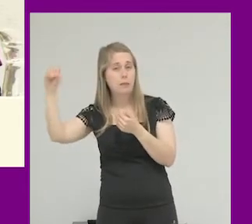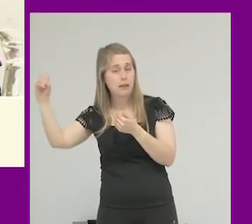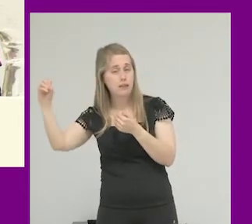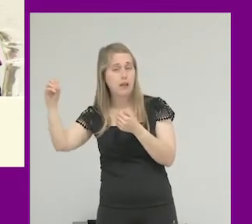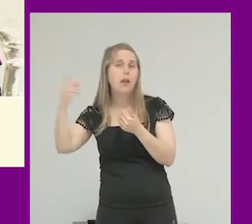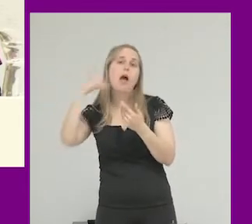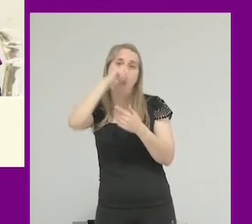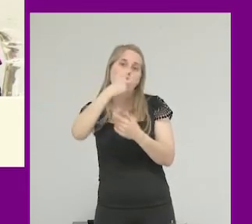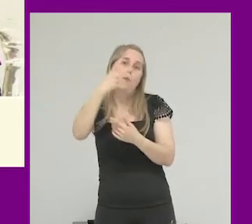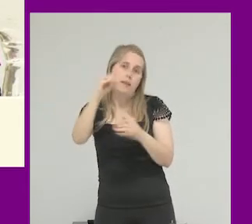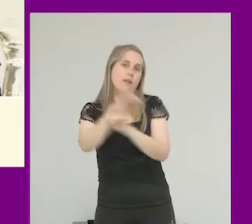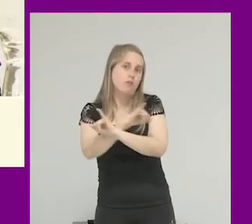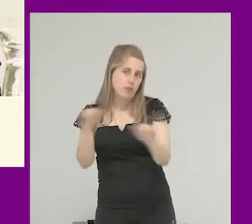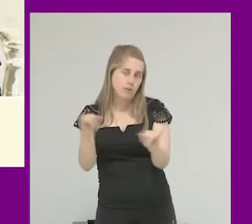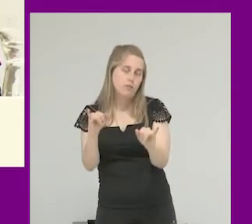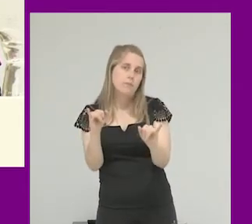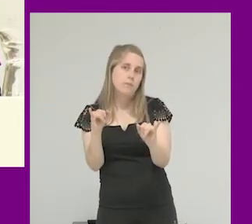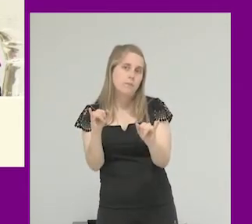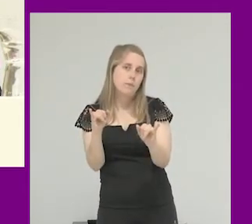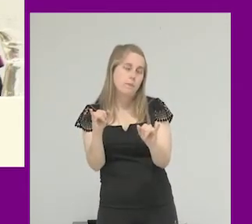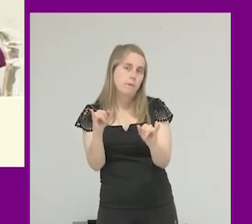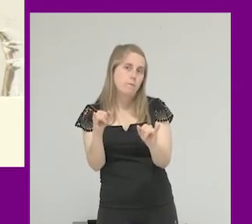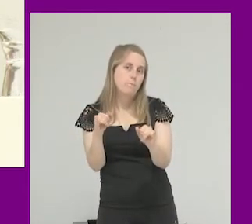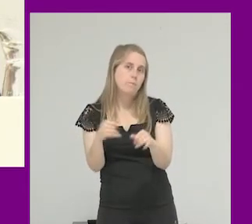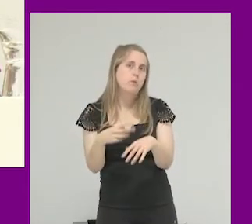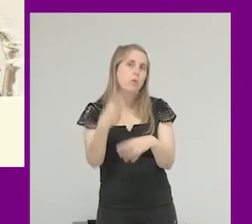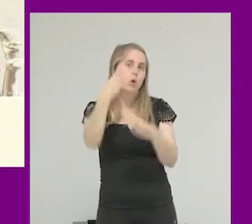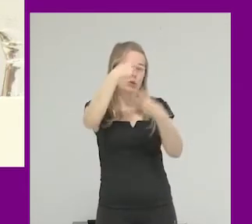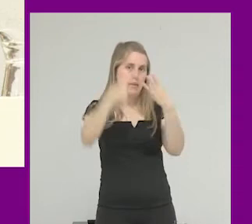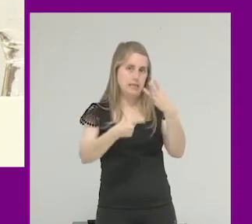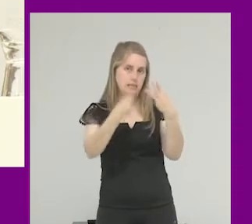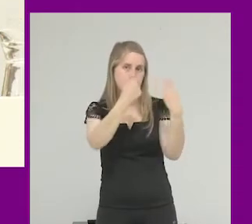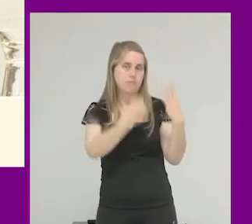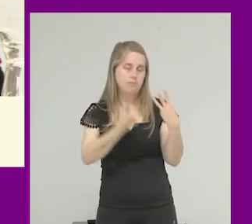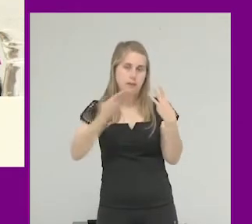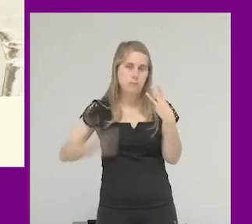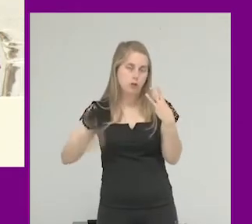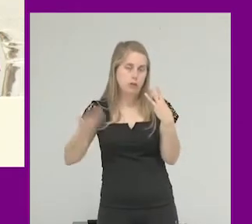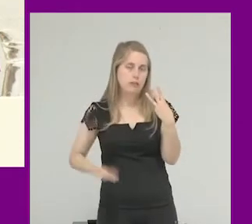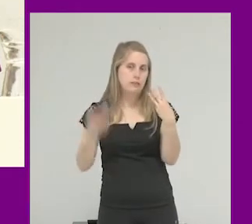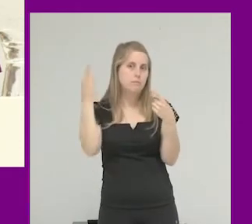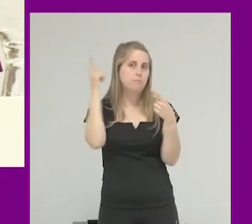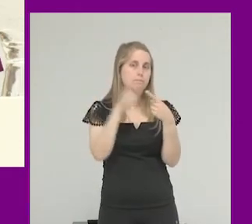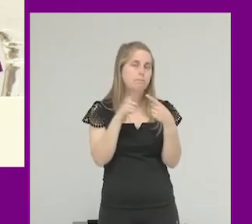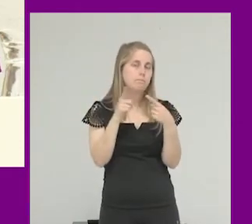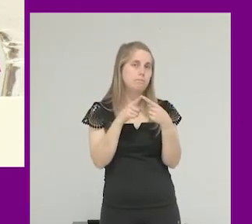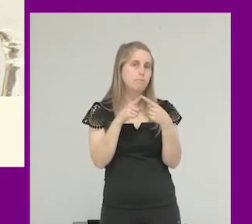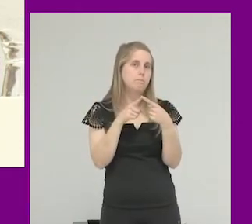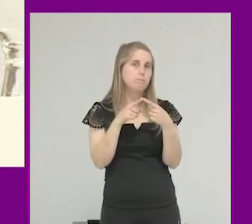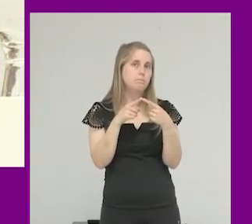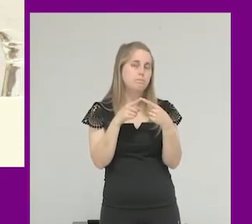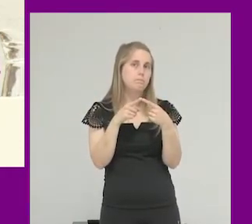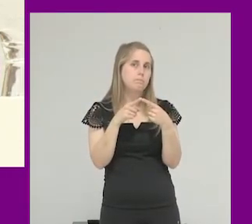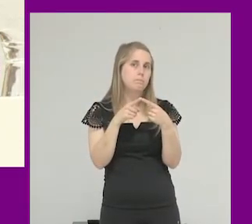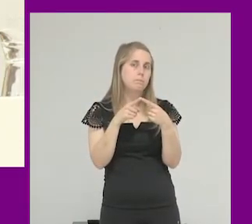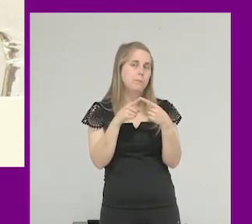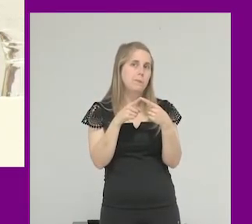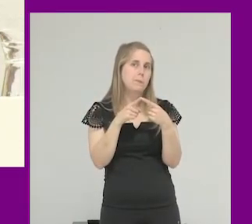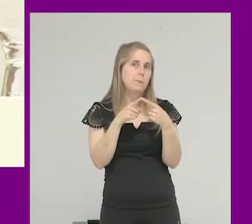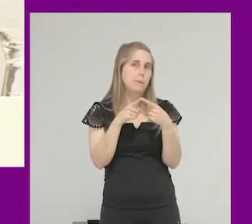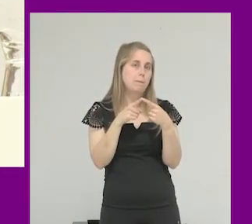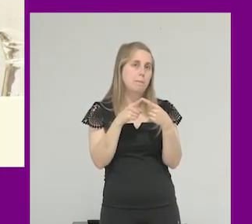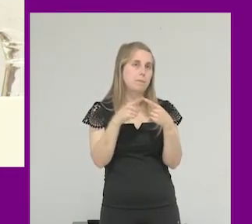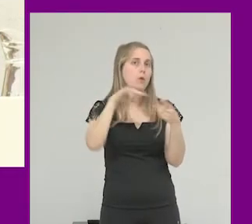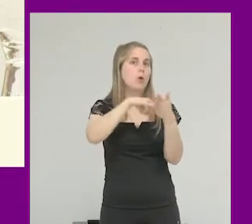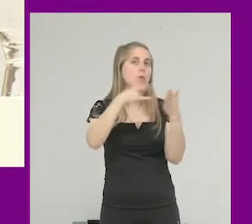20 y que tenía como 3 pilares básicos, digamos, que era el que aumentar, era